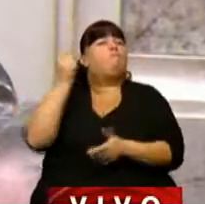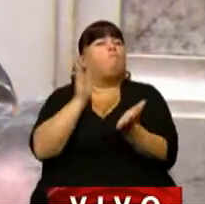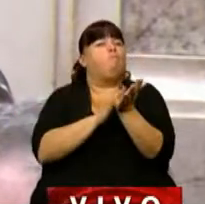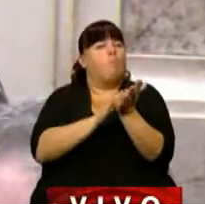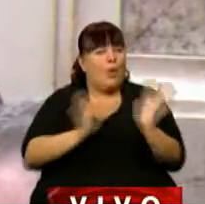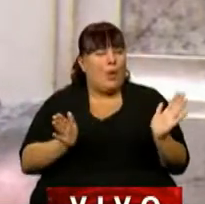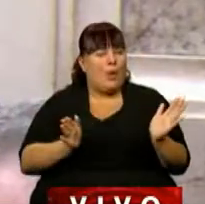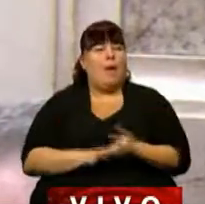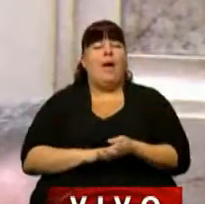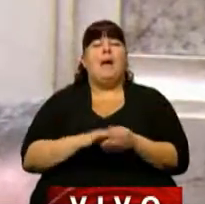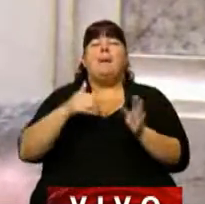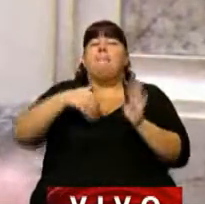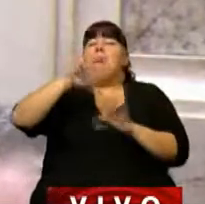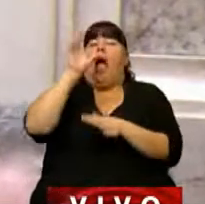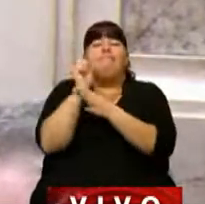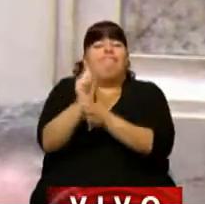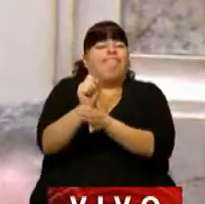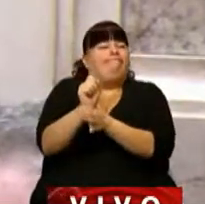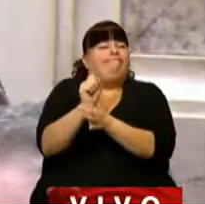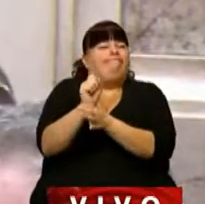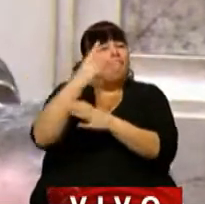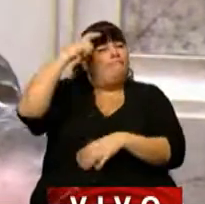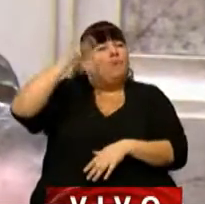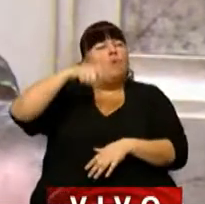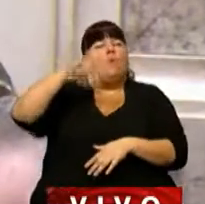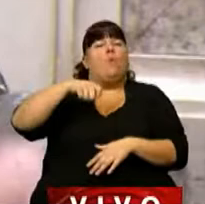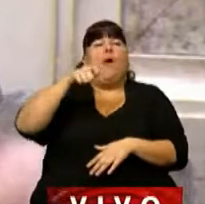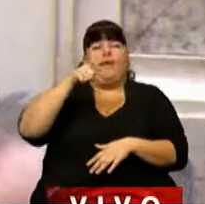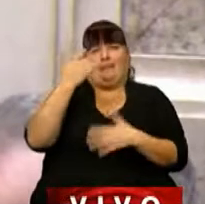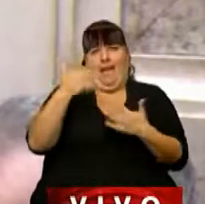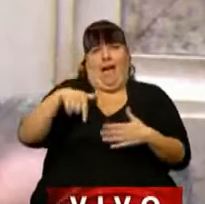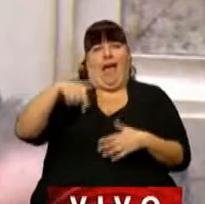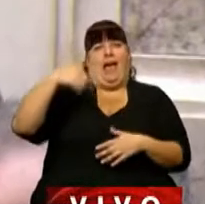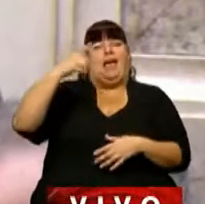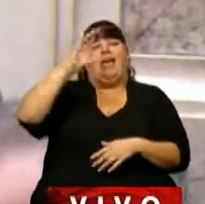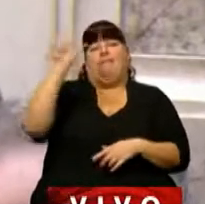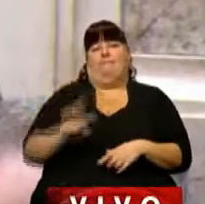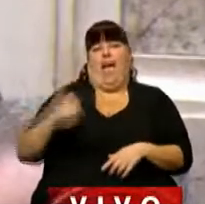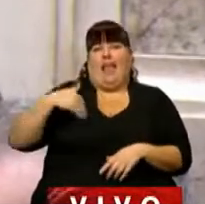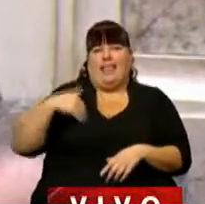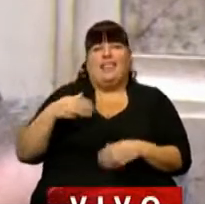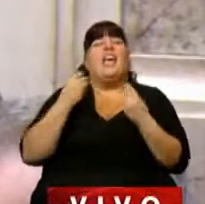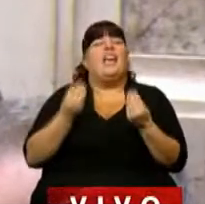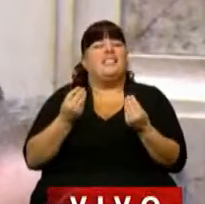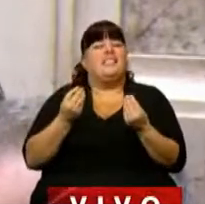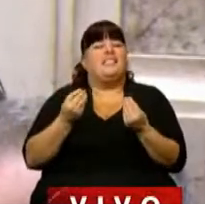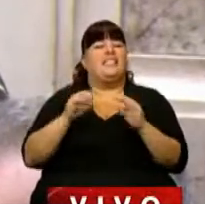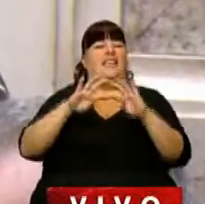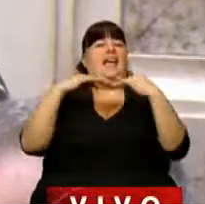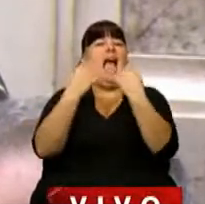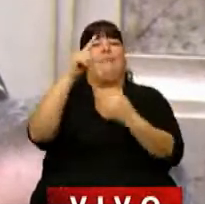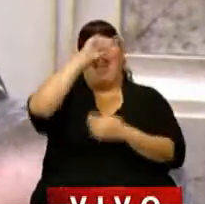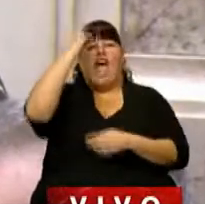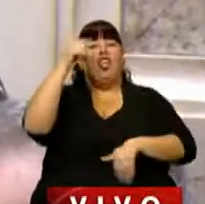y uno de los más prestigiosos tribunales que tiene la República Argentina, que es la Cámara